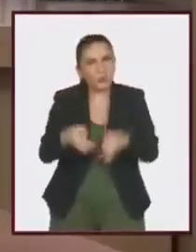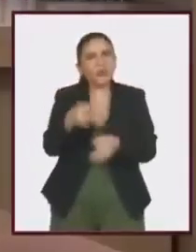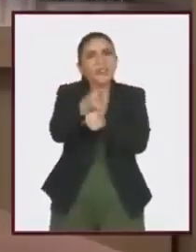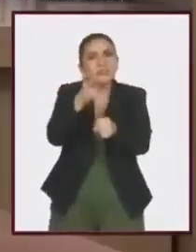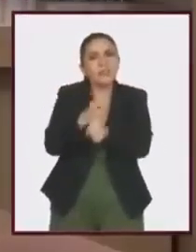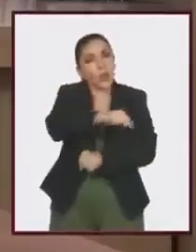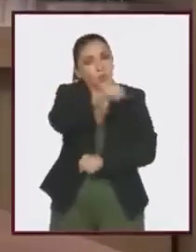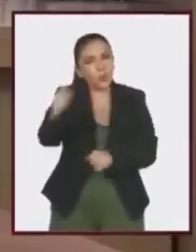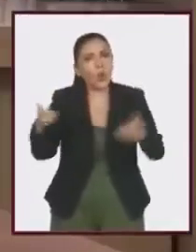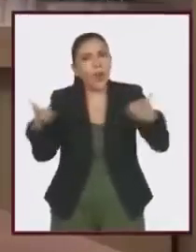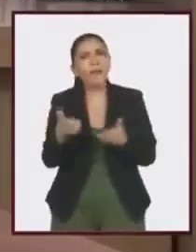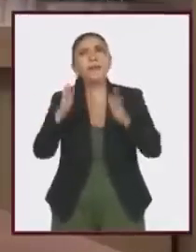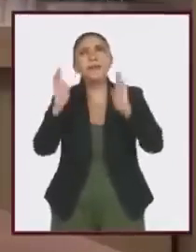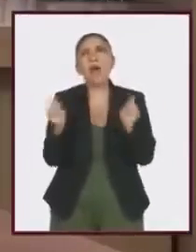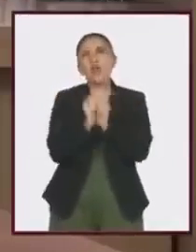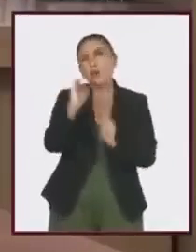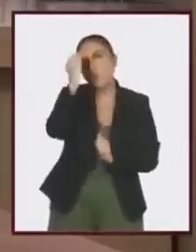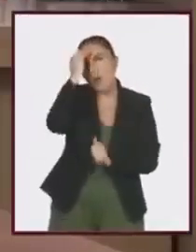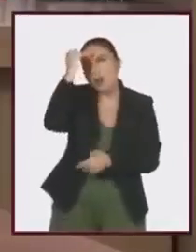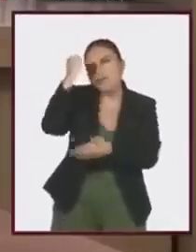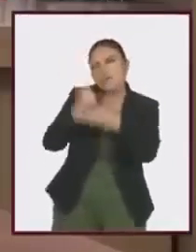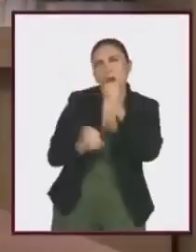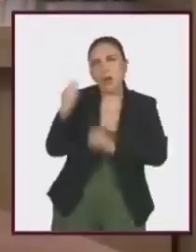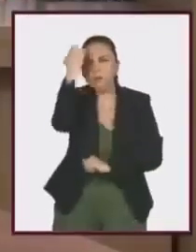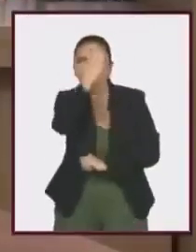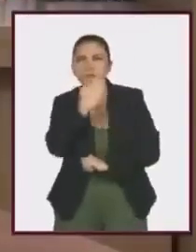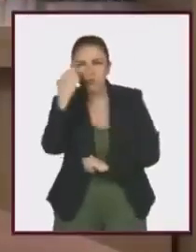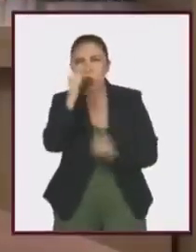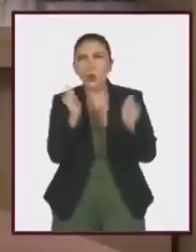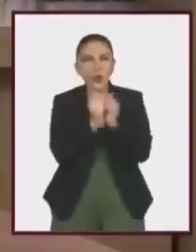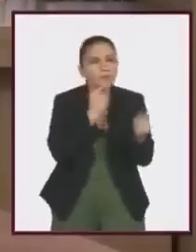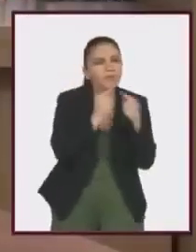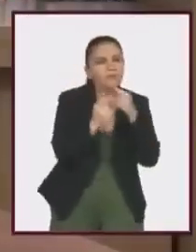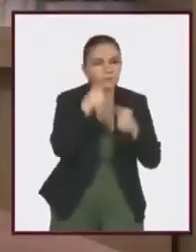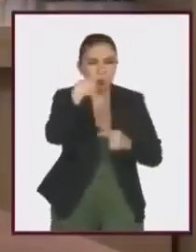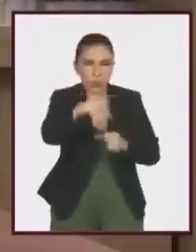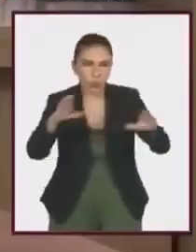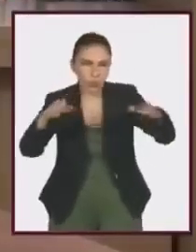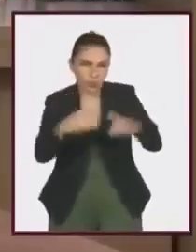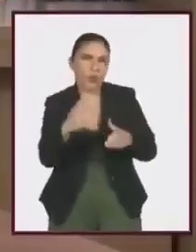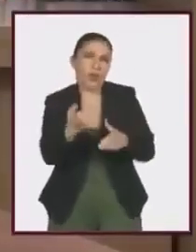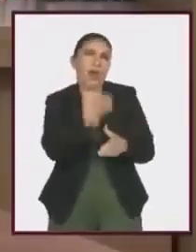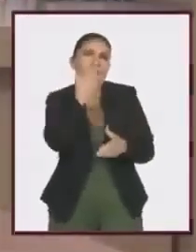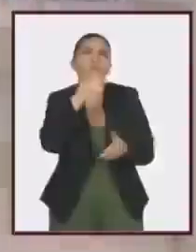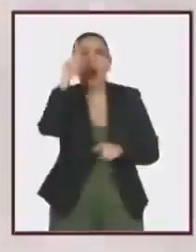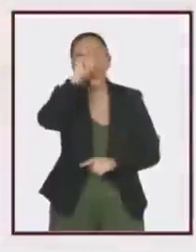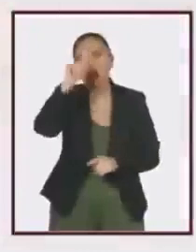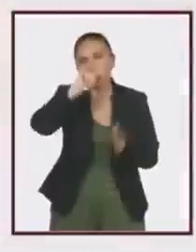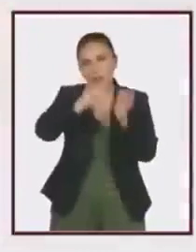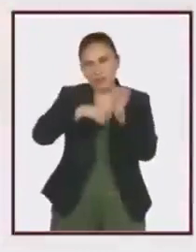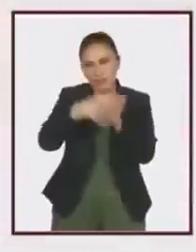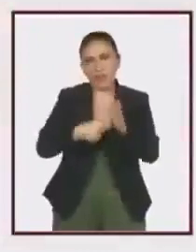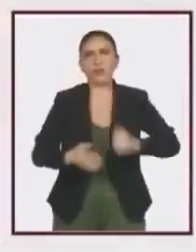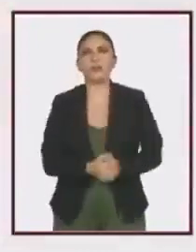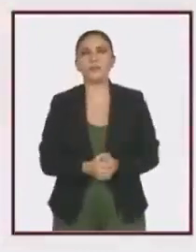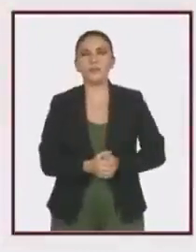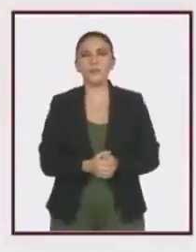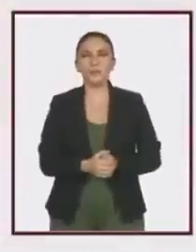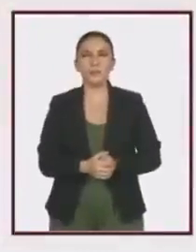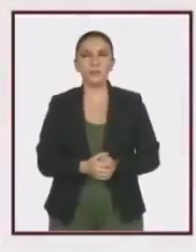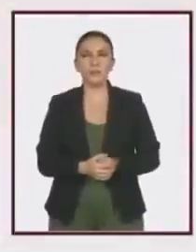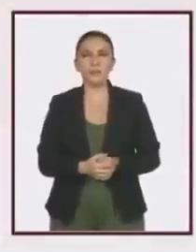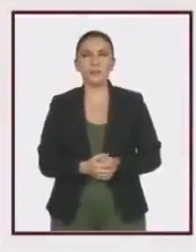manera reflexiva y en un análisis colectivo al interior de los consejos técnicos.